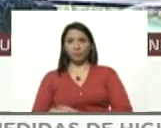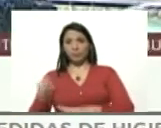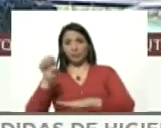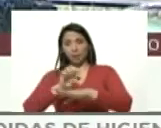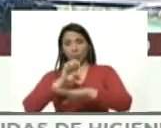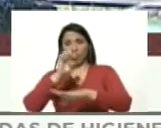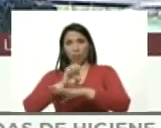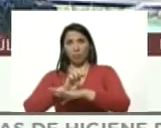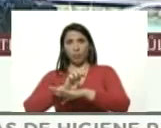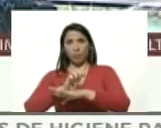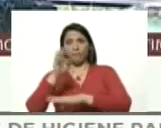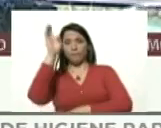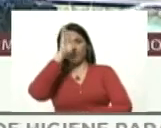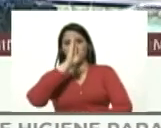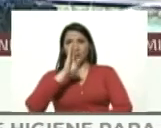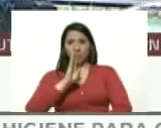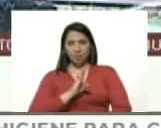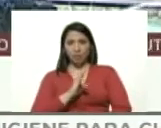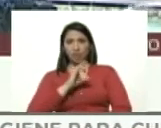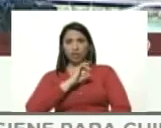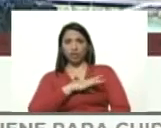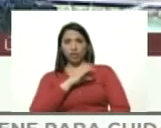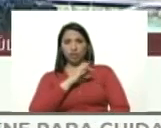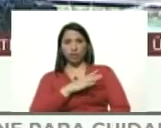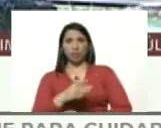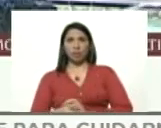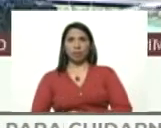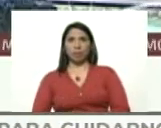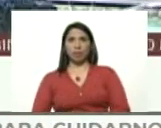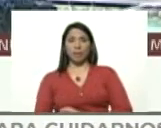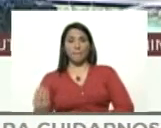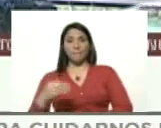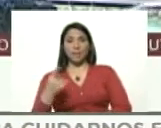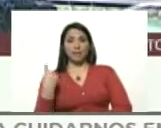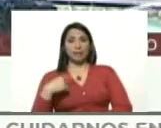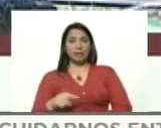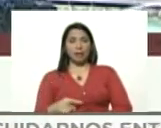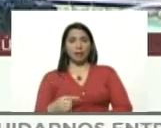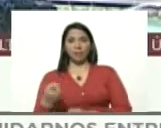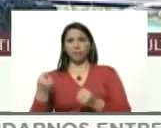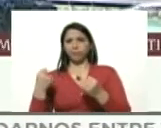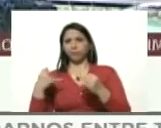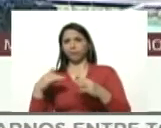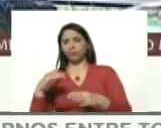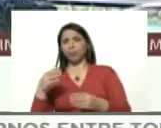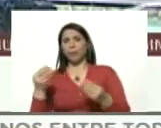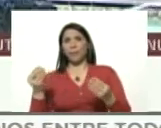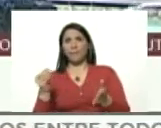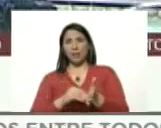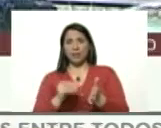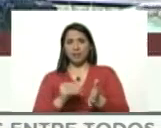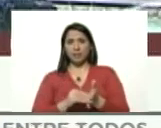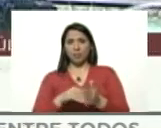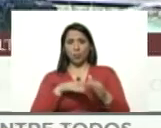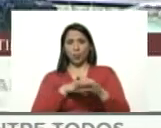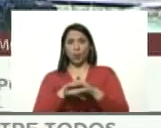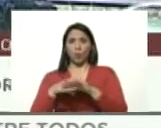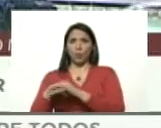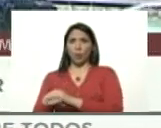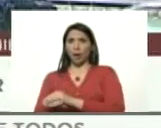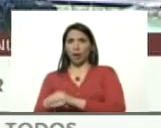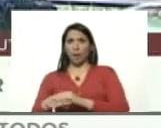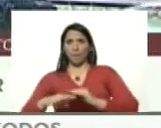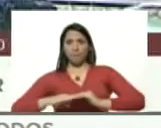Ecuador, en Brasil, en Chile, lo más que tienen muchas veces para resguardarse es el piso